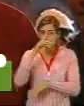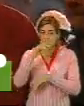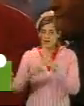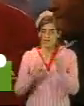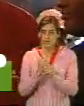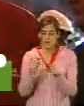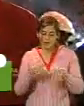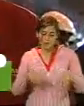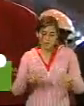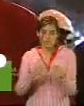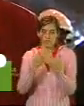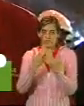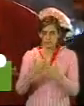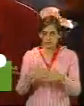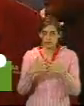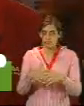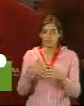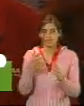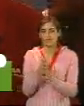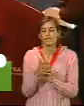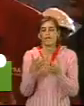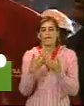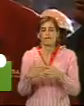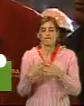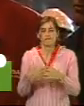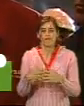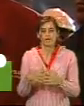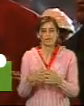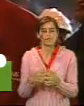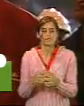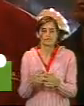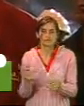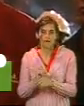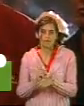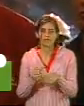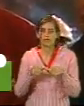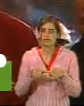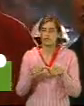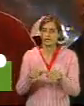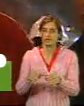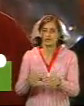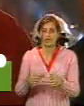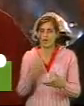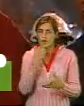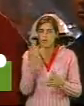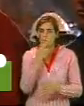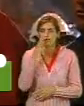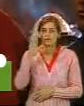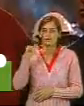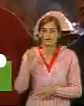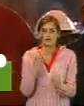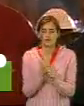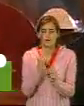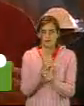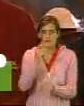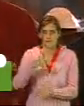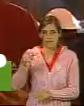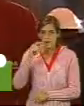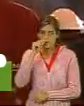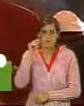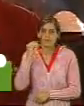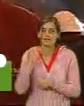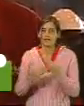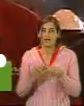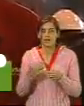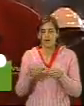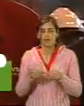instalaciones industriales para fabricar de manera masiva, continua, permanente, el compromiso de los trabajadores a que sean